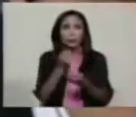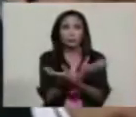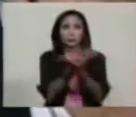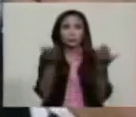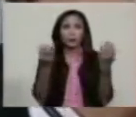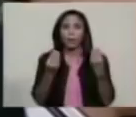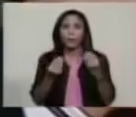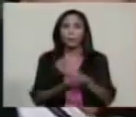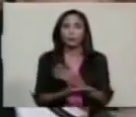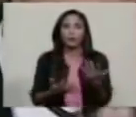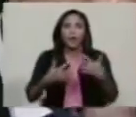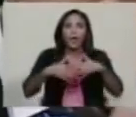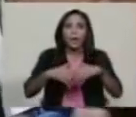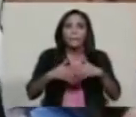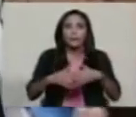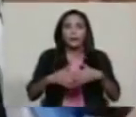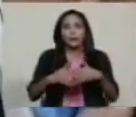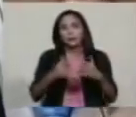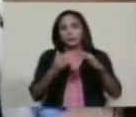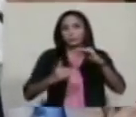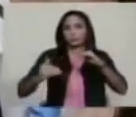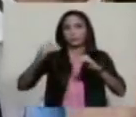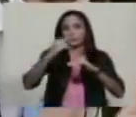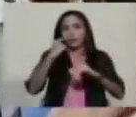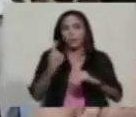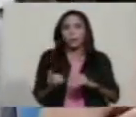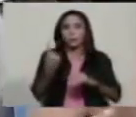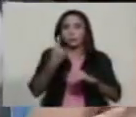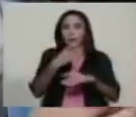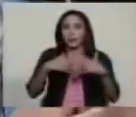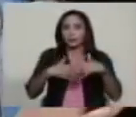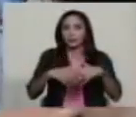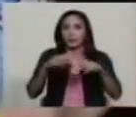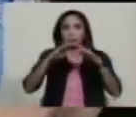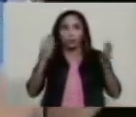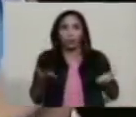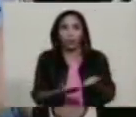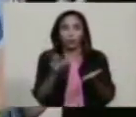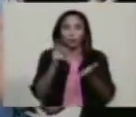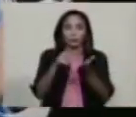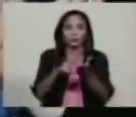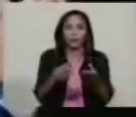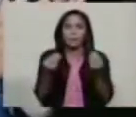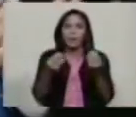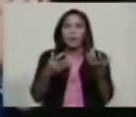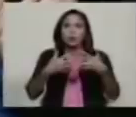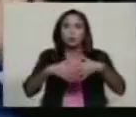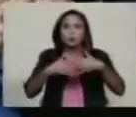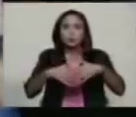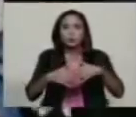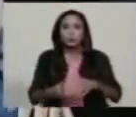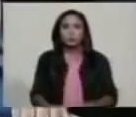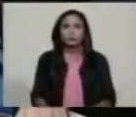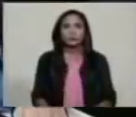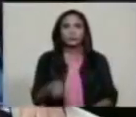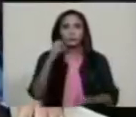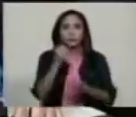Empresas, las principales empresas del mundo: Raiwal